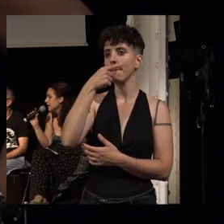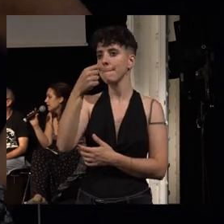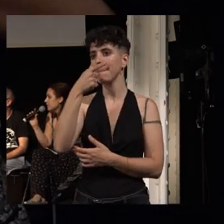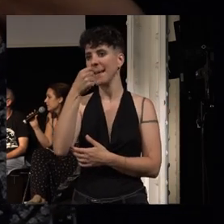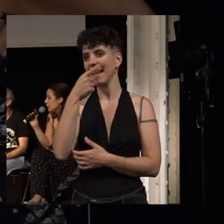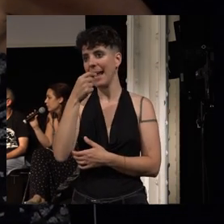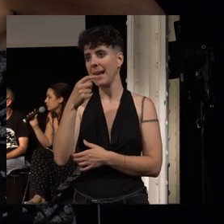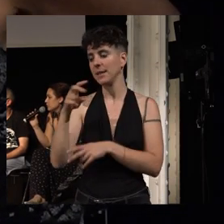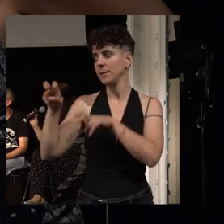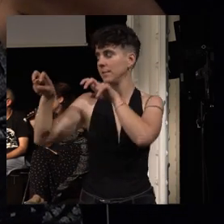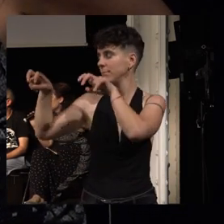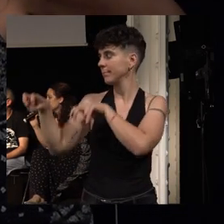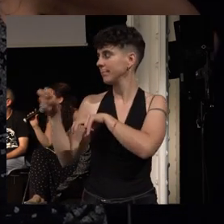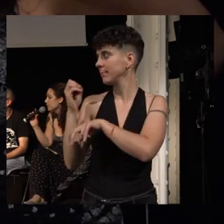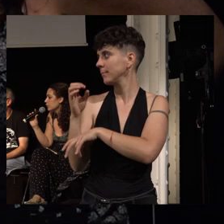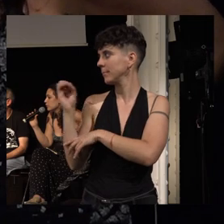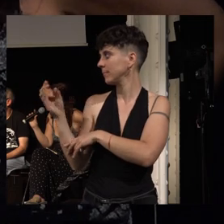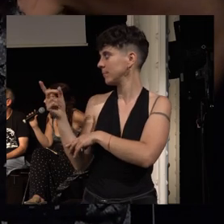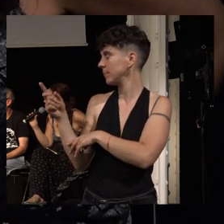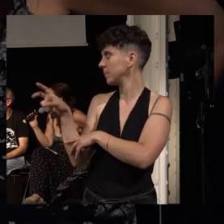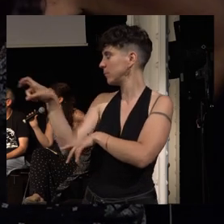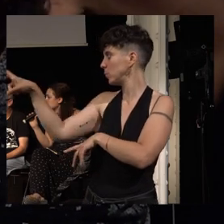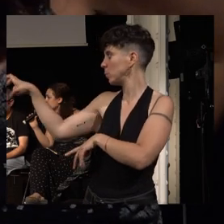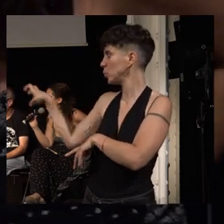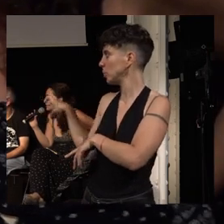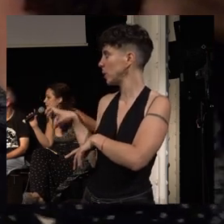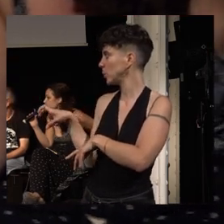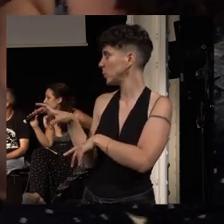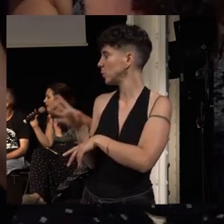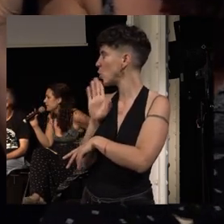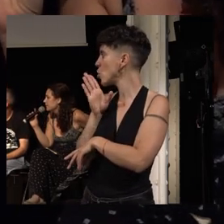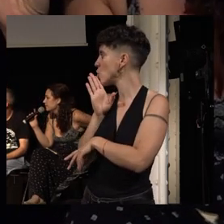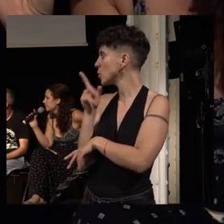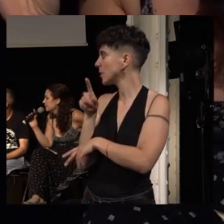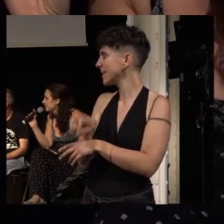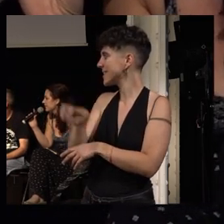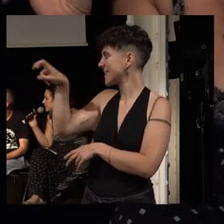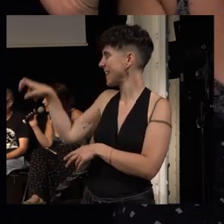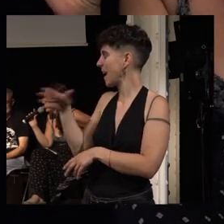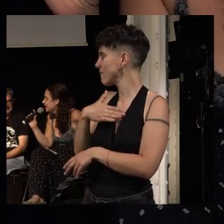a l'escenari, no? Pugeu? Per on? Què vols saltar, Miqui?